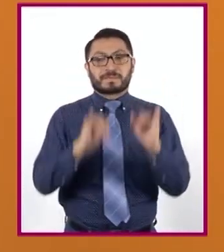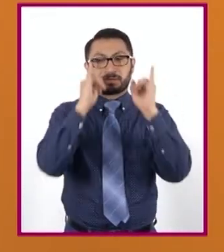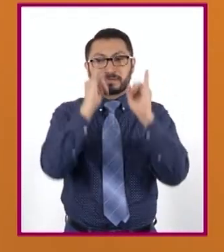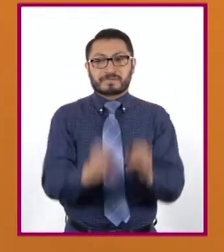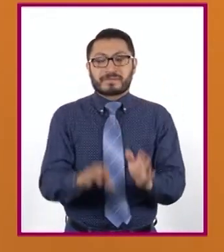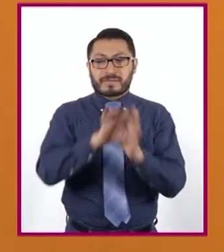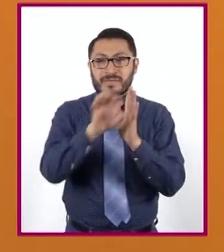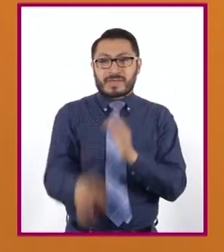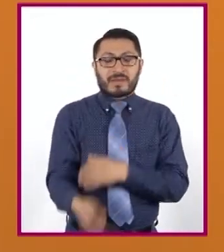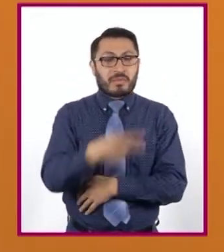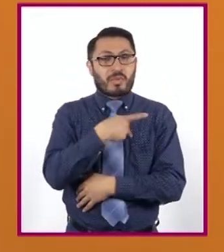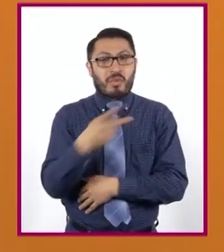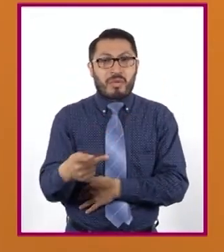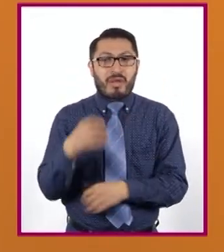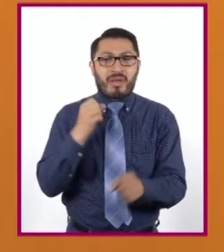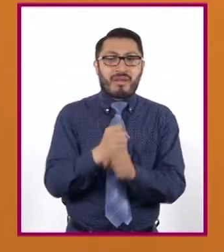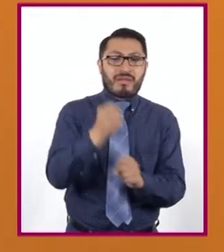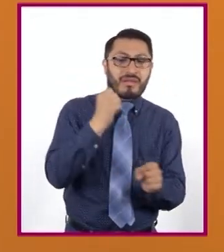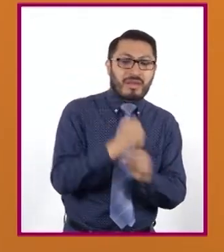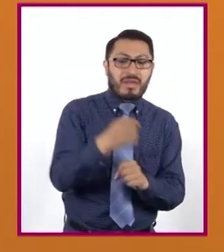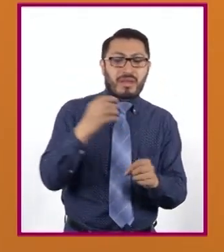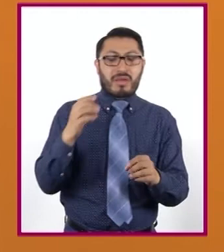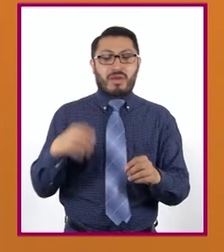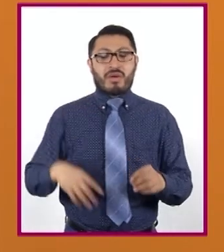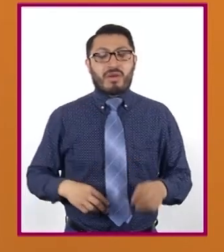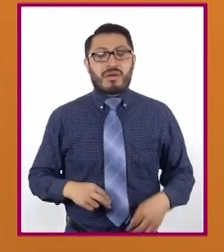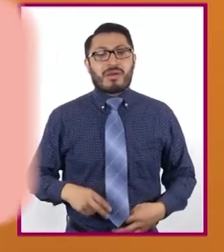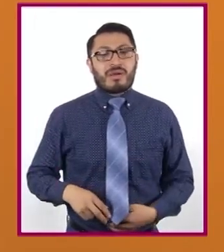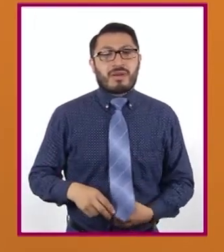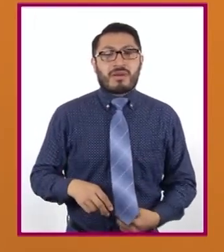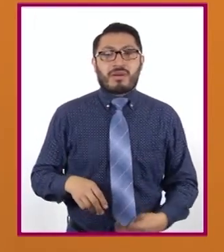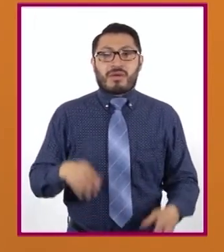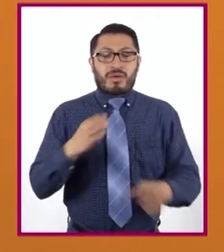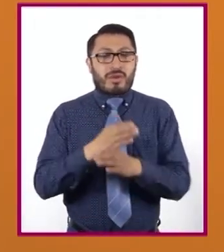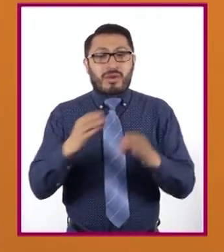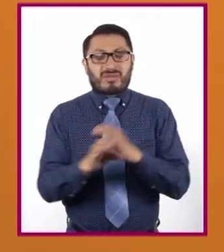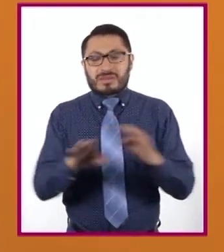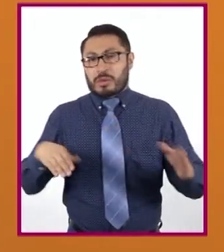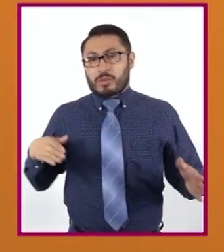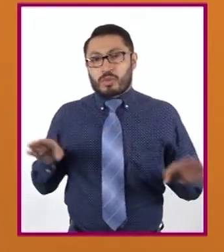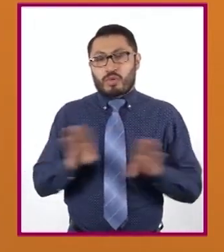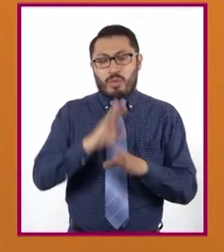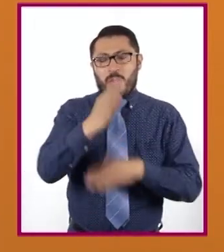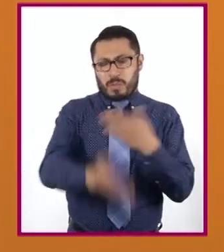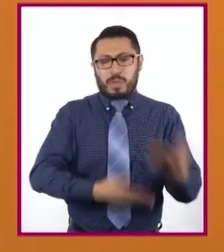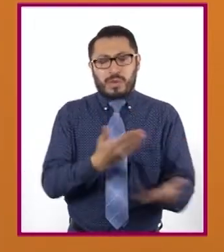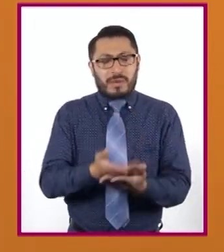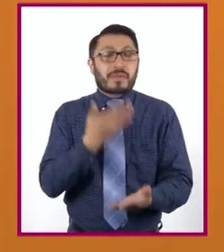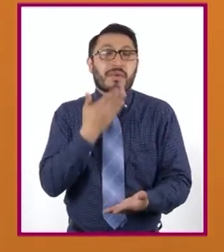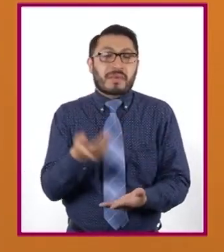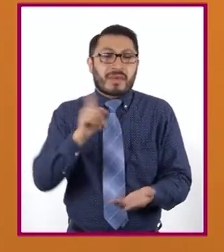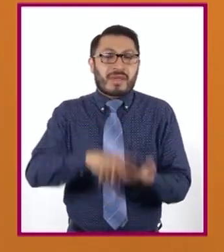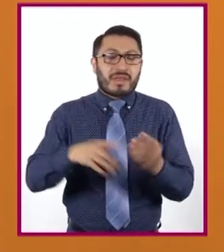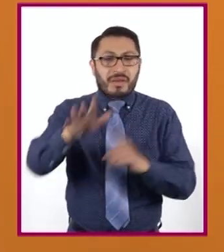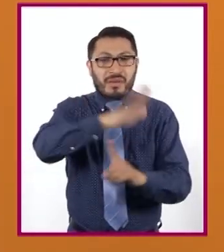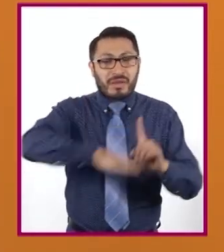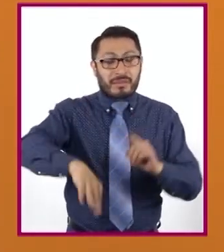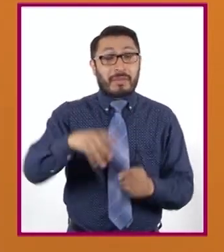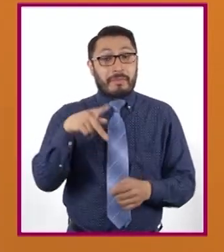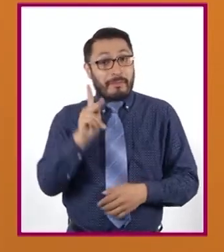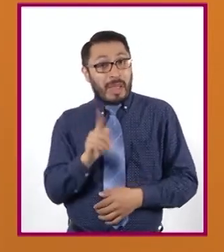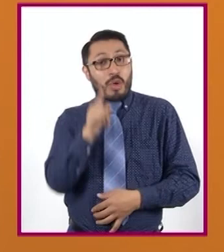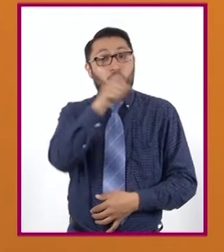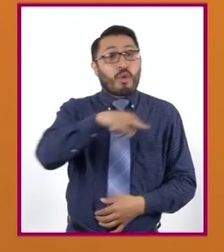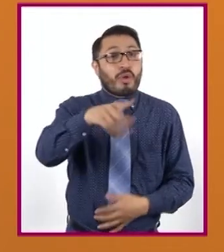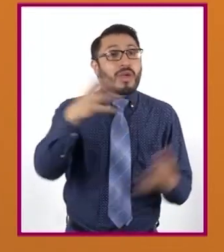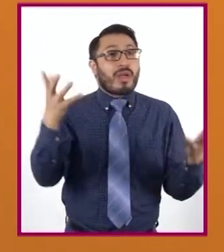condiciones de pobreza, violencia o acceso a servicios que tenga su localidad. ¿Qué pueden hacer ustedes?